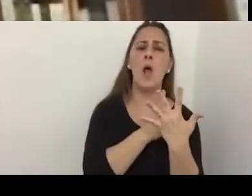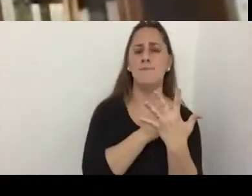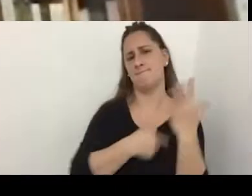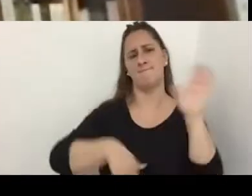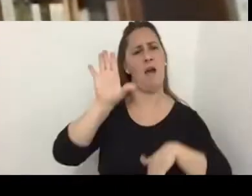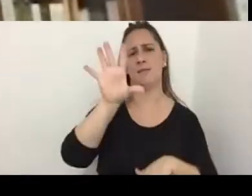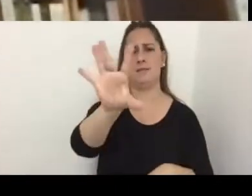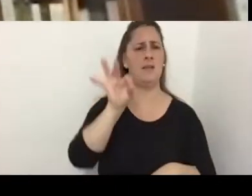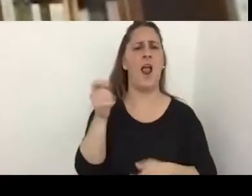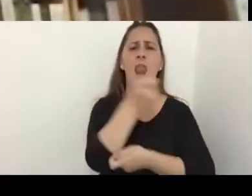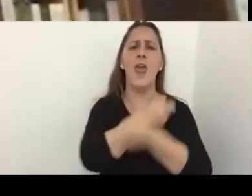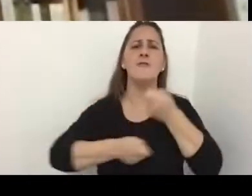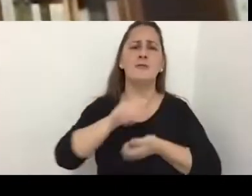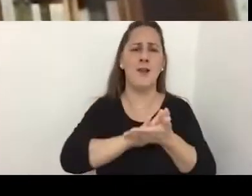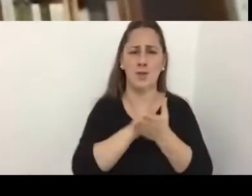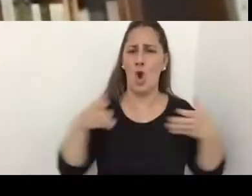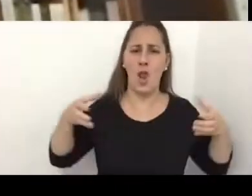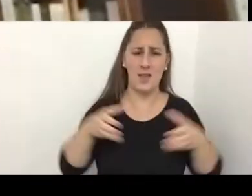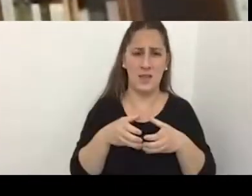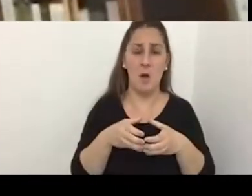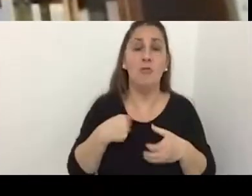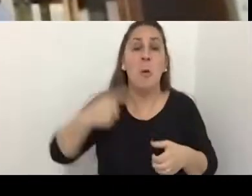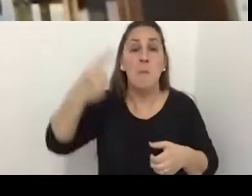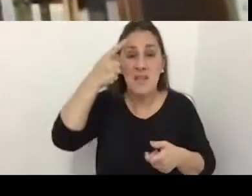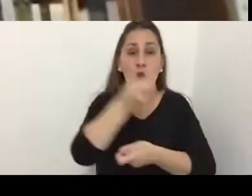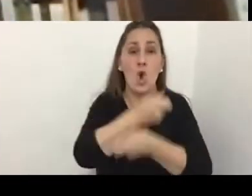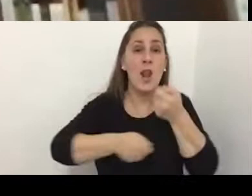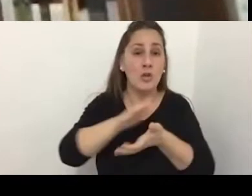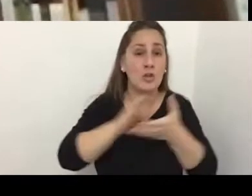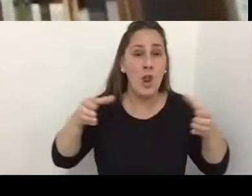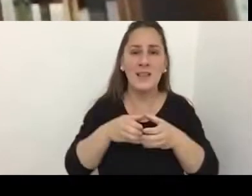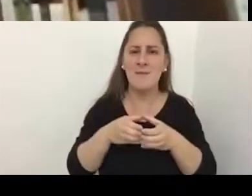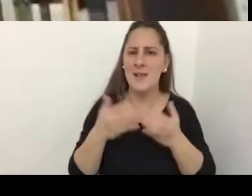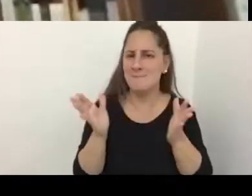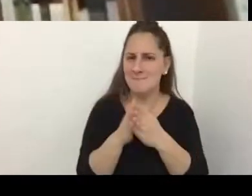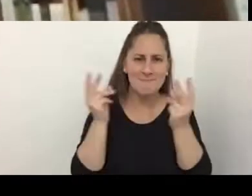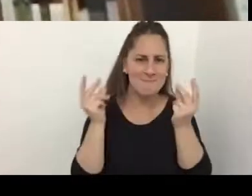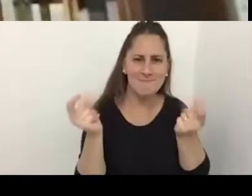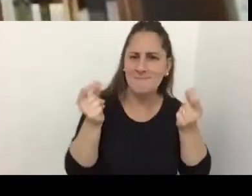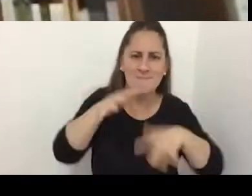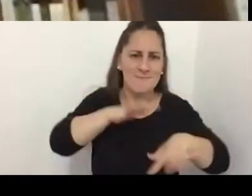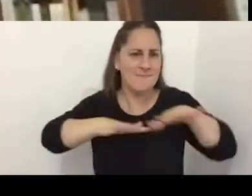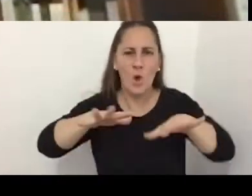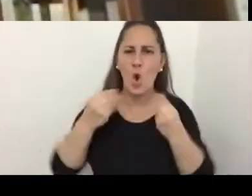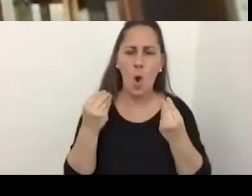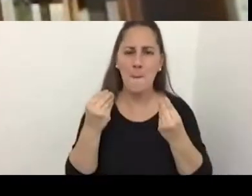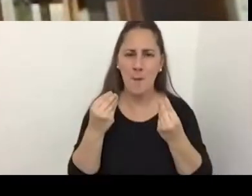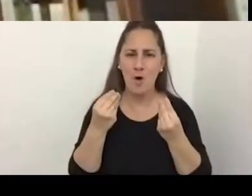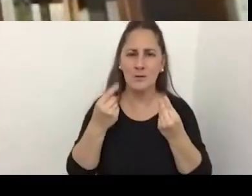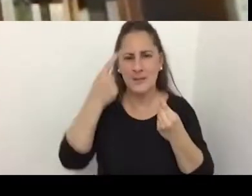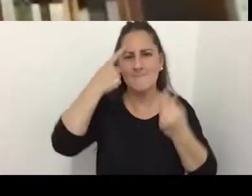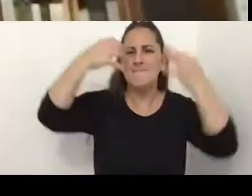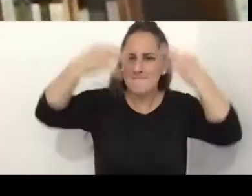colectiva. Porque creo que la negociación colectiva es lo operativo, es donde se proyecta el verdadero accionar